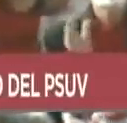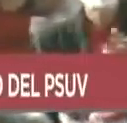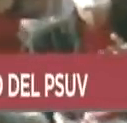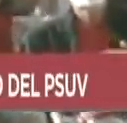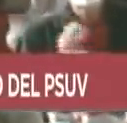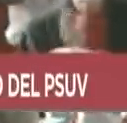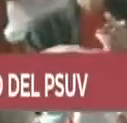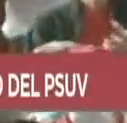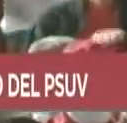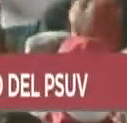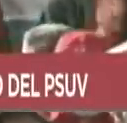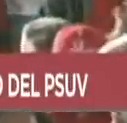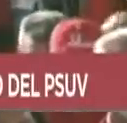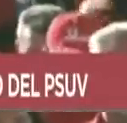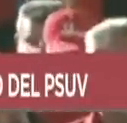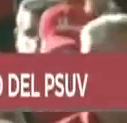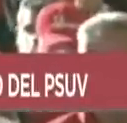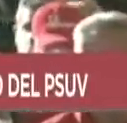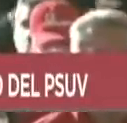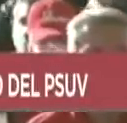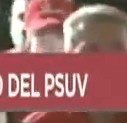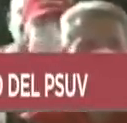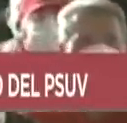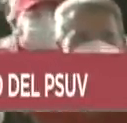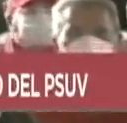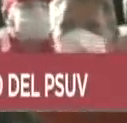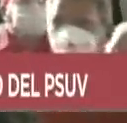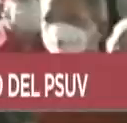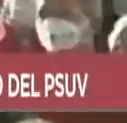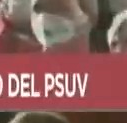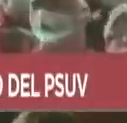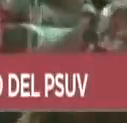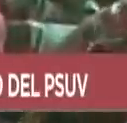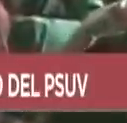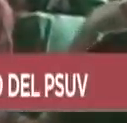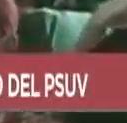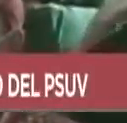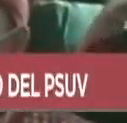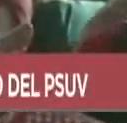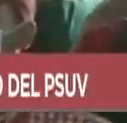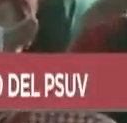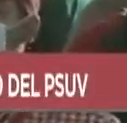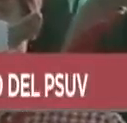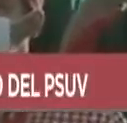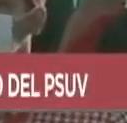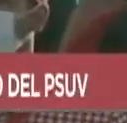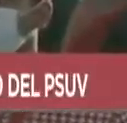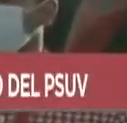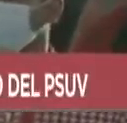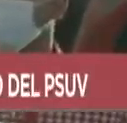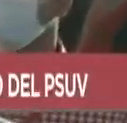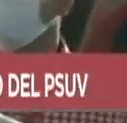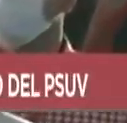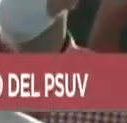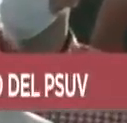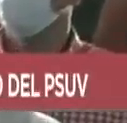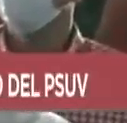Naturaleza, humanidad, convivencia en sana paz, a mis hijos amor quiero